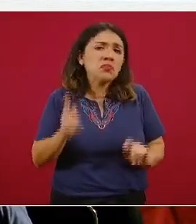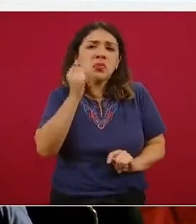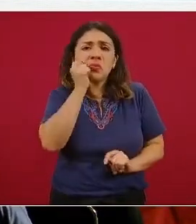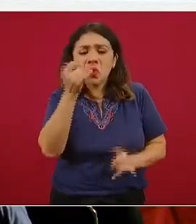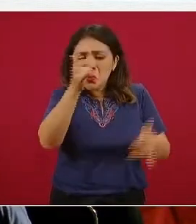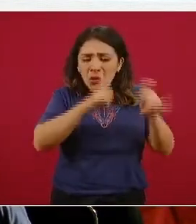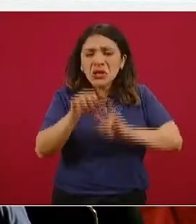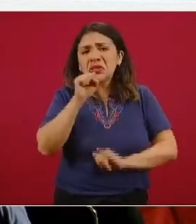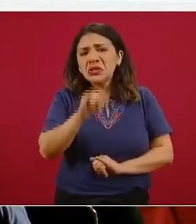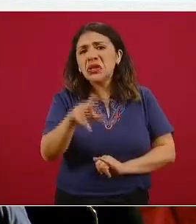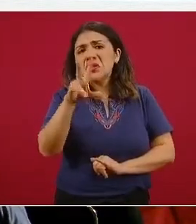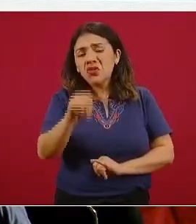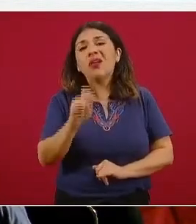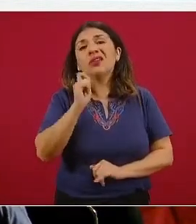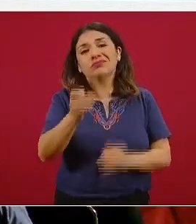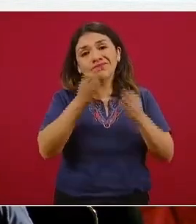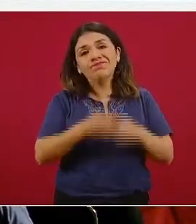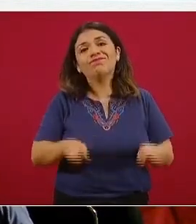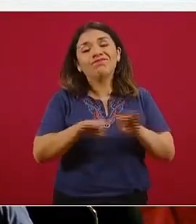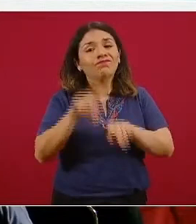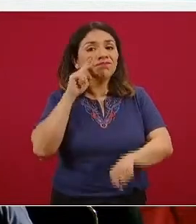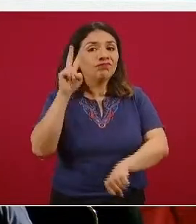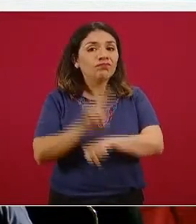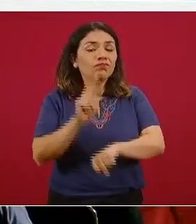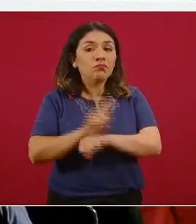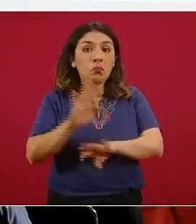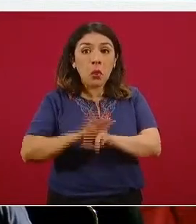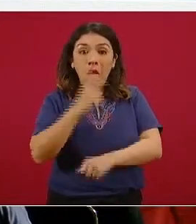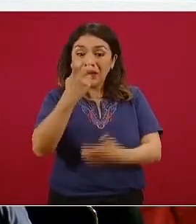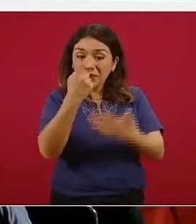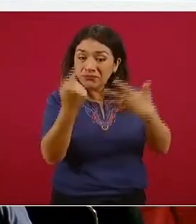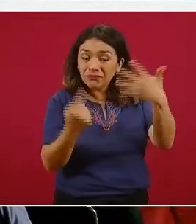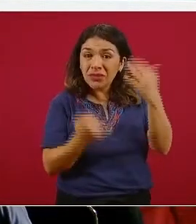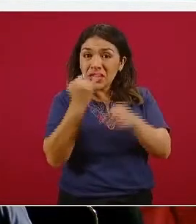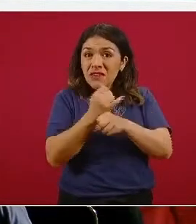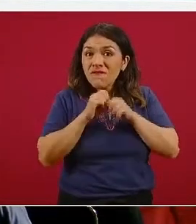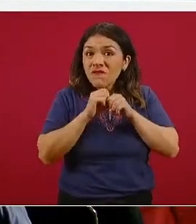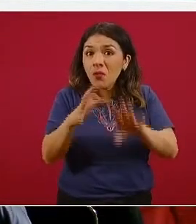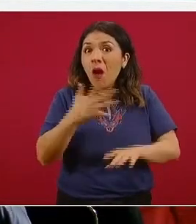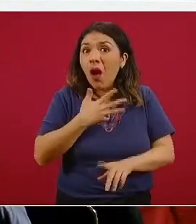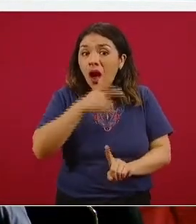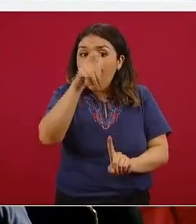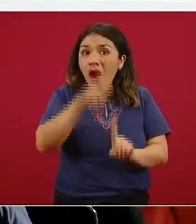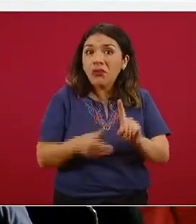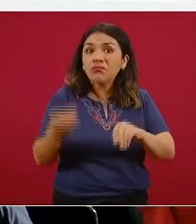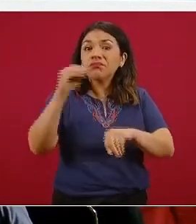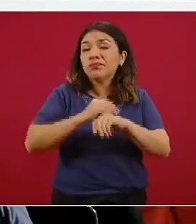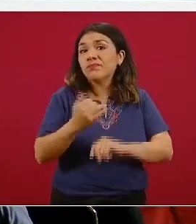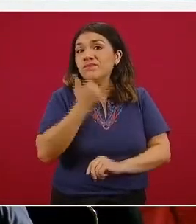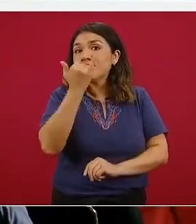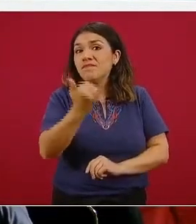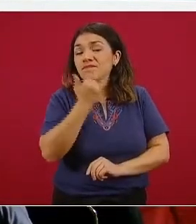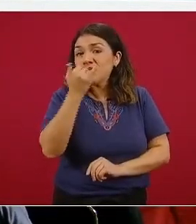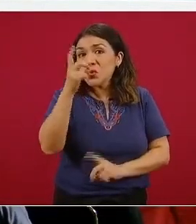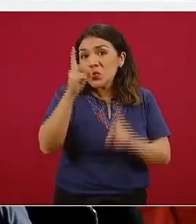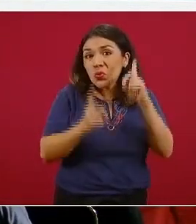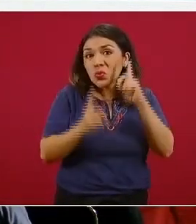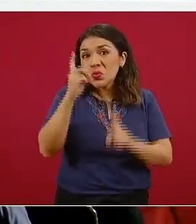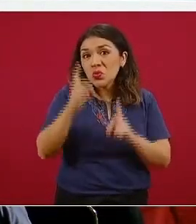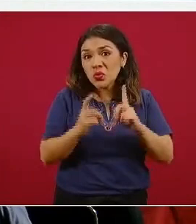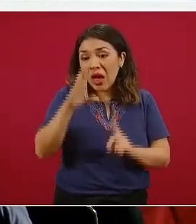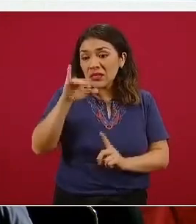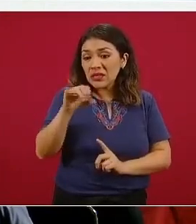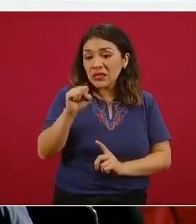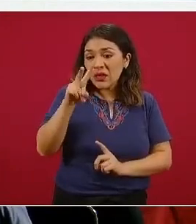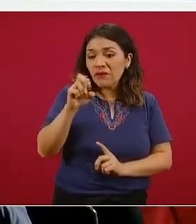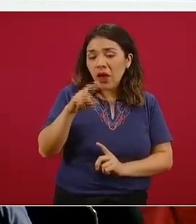una muestra, son muy importantes porque la información que ellas nos dan y que están en la plataforma CISVER nos